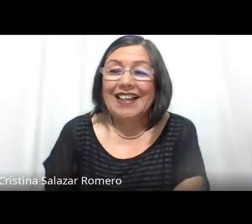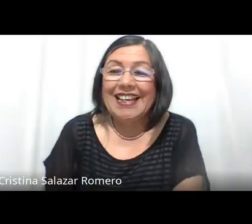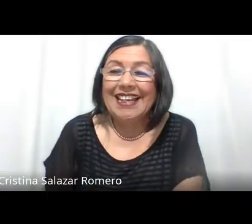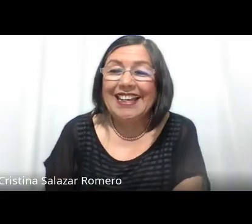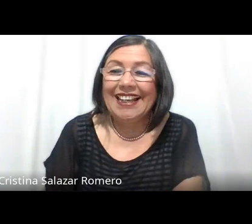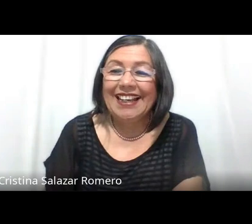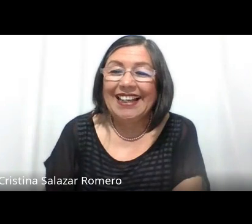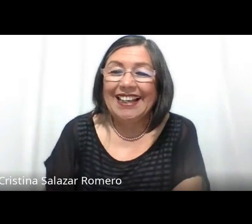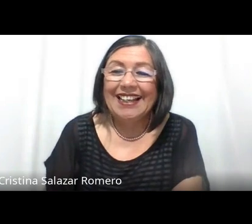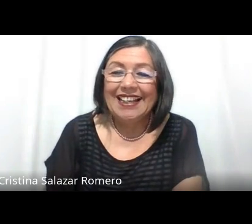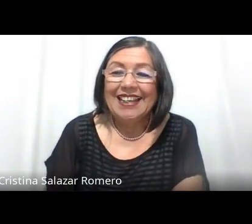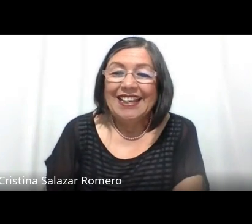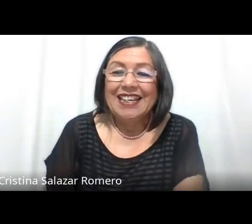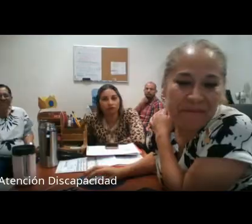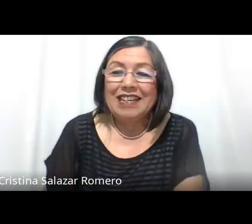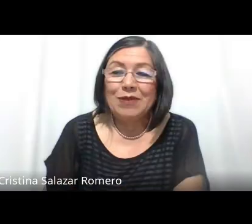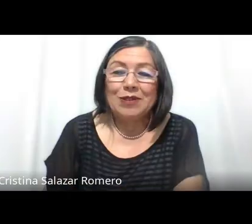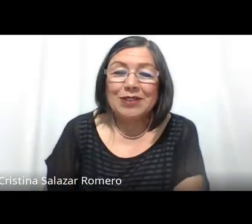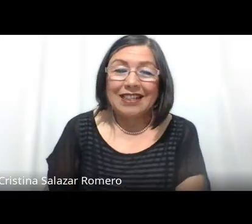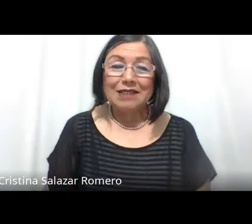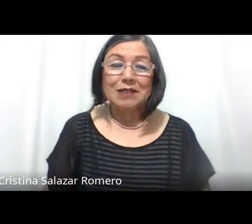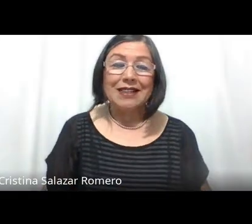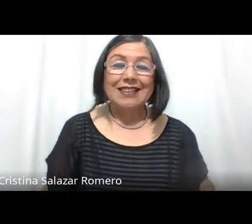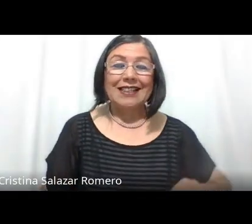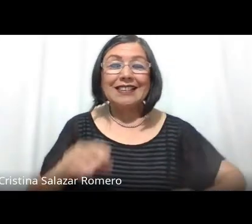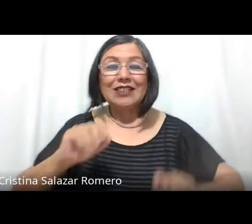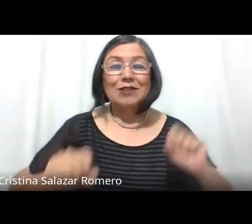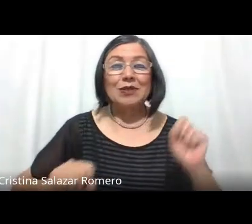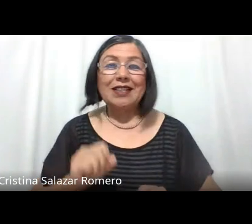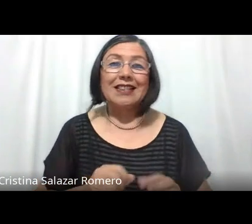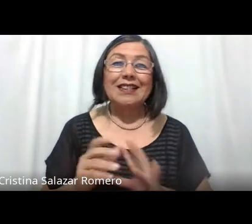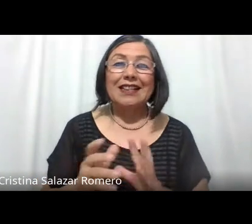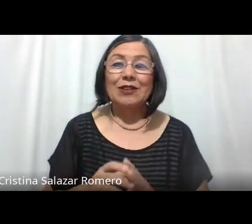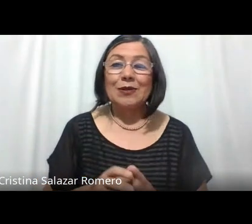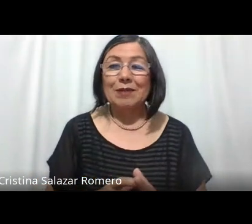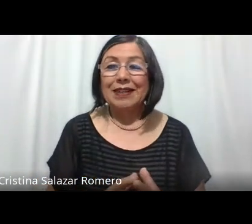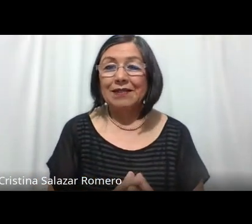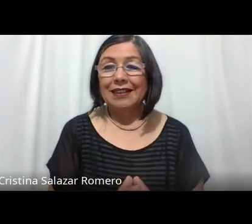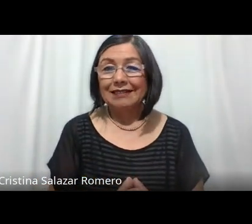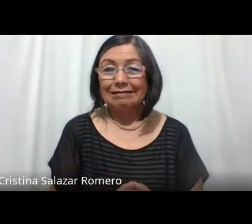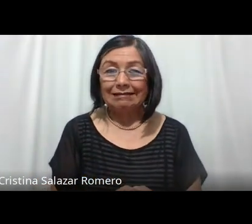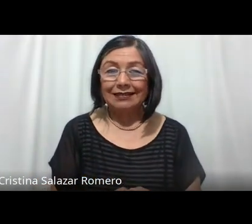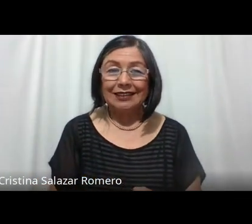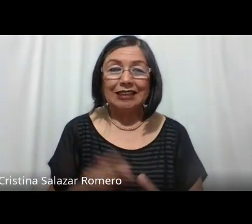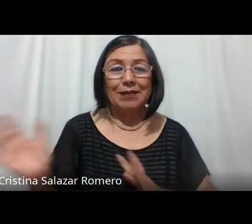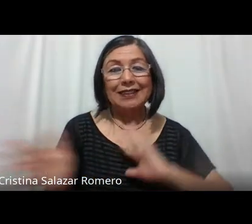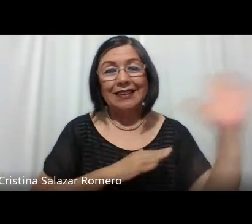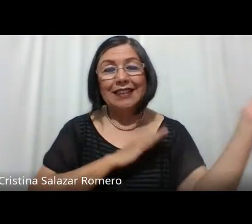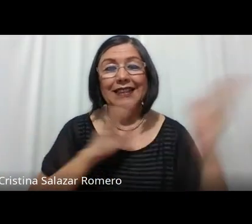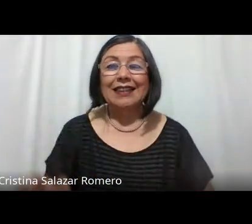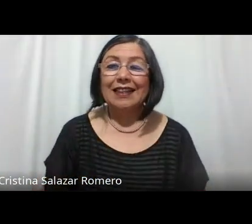tiempo escuchándote. Y bueno, pues ya nada más para cerrar la sesión me gustaría que cerraran con una palabra, ¿sí? Ya